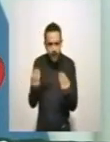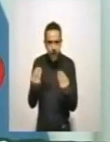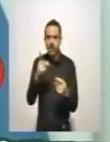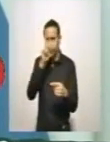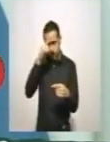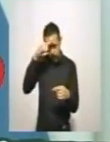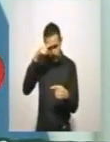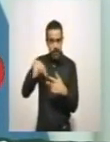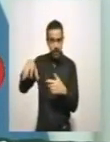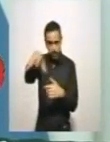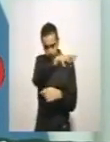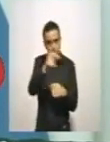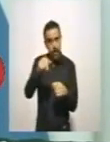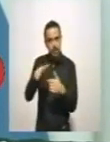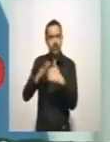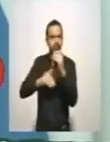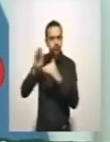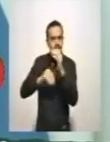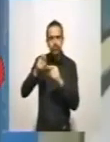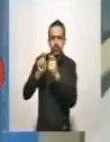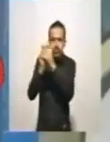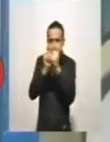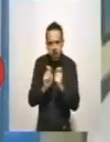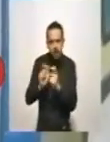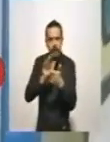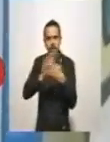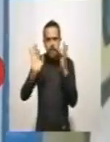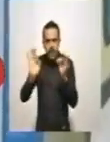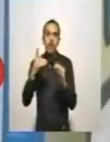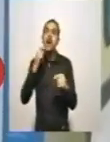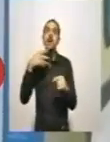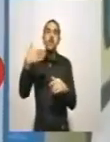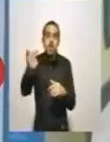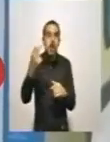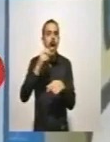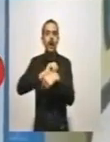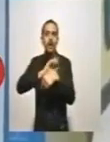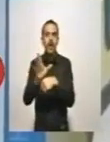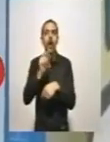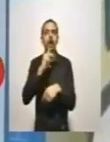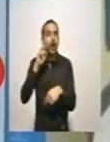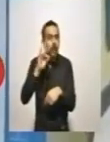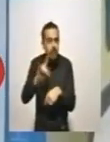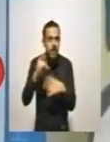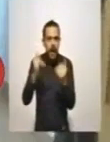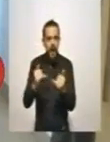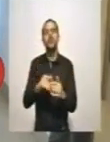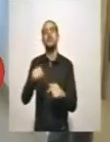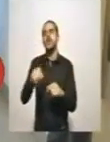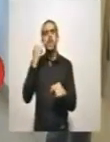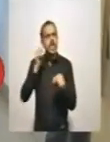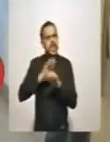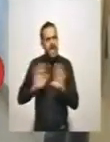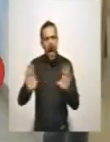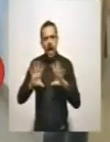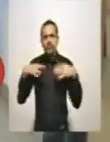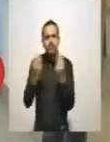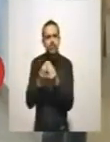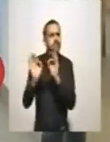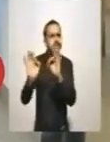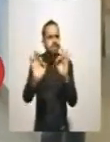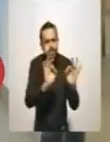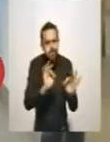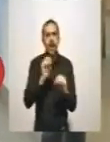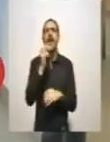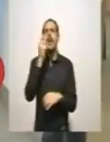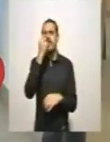al COVID. En este sentido, ya se terminaron con 25 obras en toda la provincia, de las 29